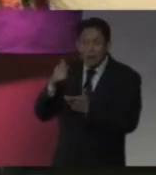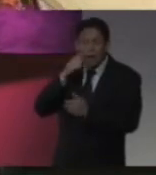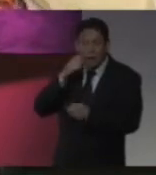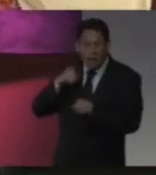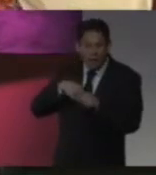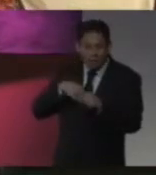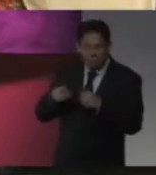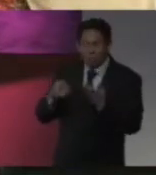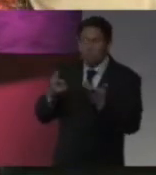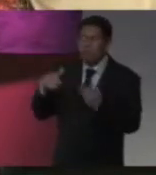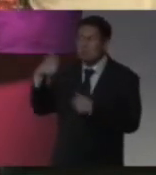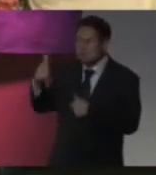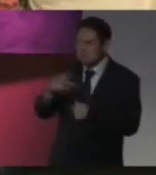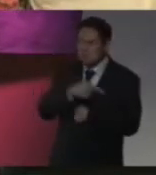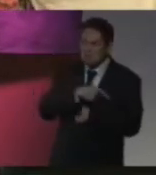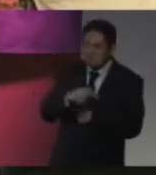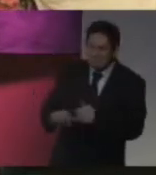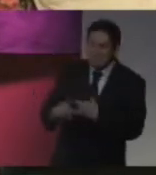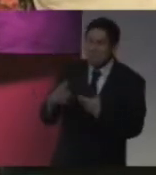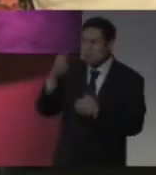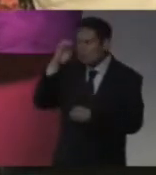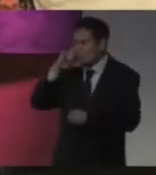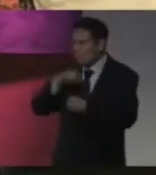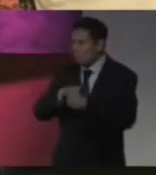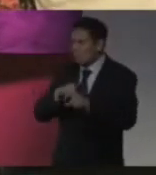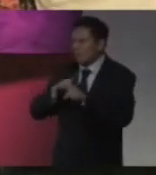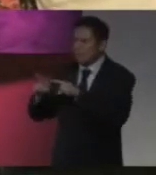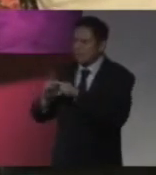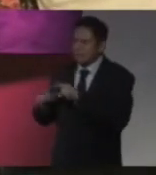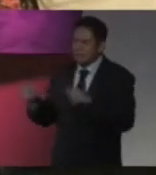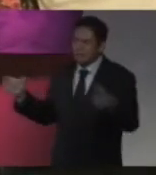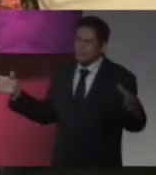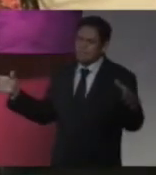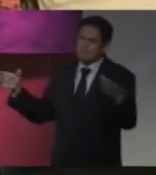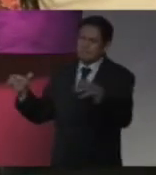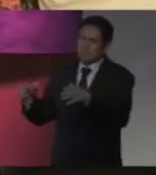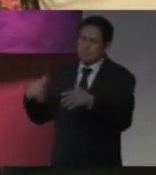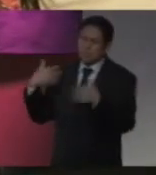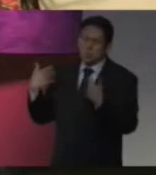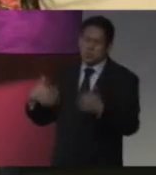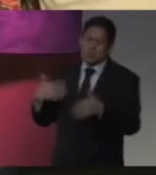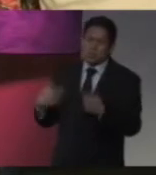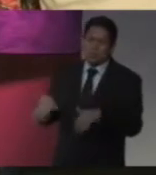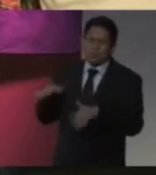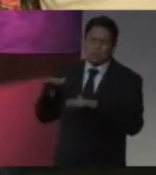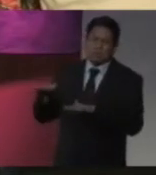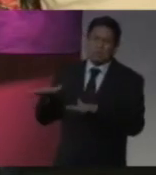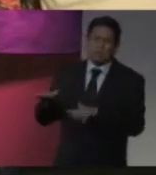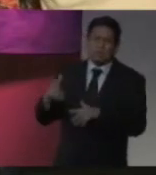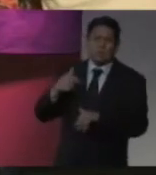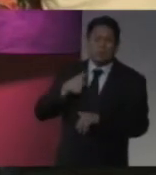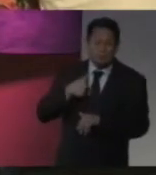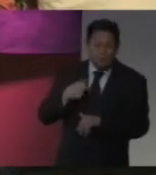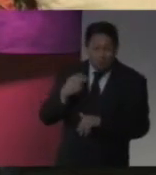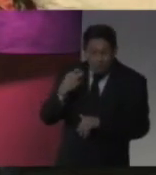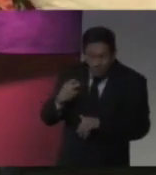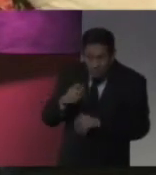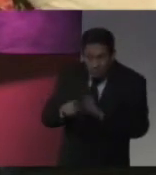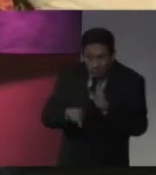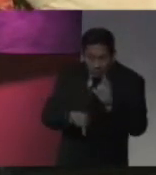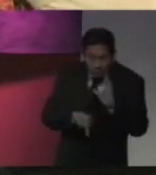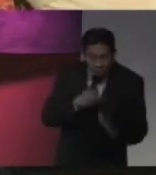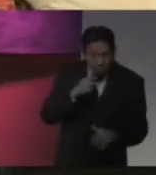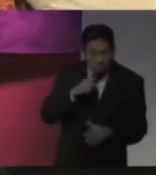todas las clases, de todas las culturas? Era una cosa extraordinaria. Es una cosa que yo nunca he vivido